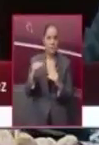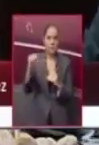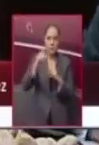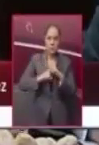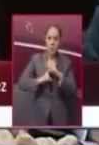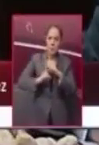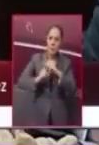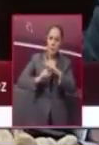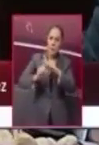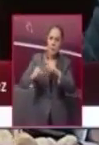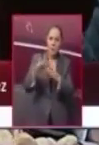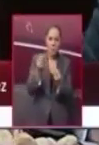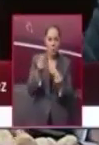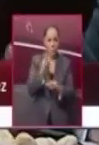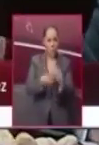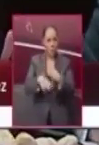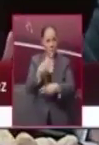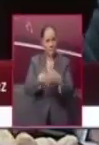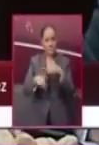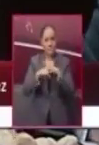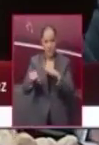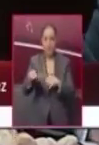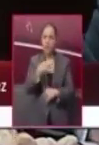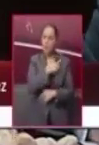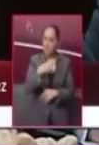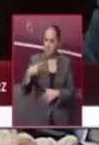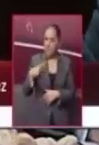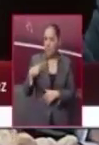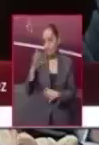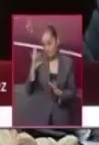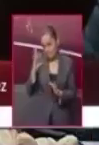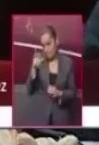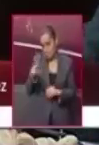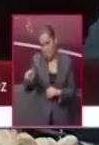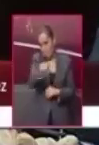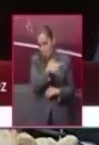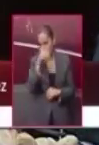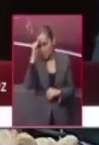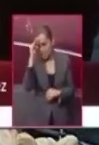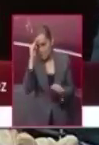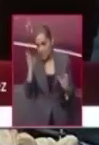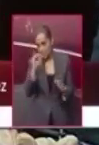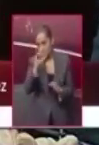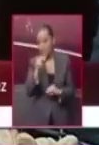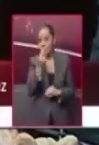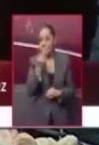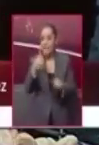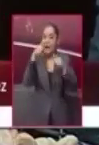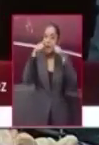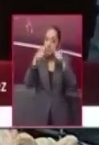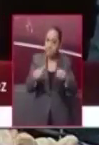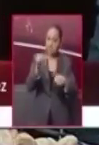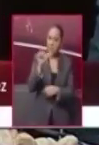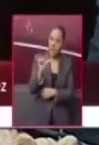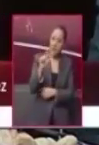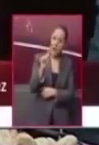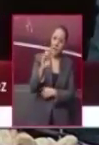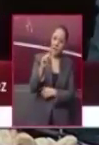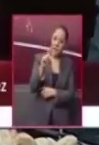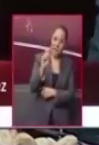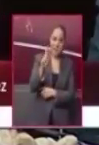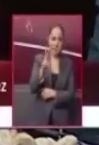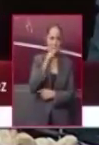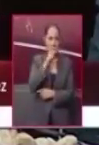una dependencia, entonces yo creo que aquí, si ustedes lo consideran, sería la palabra de atender, creo que también es una obligatoriedad de